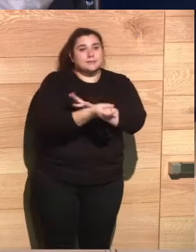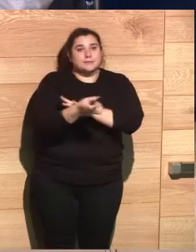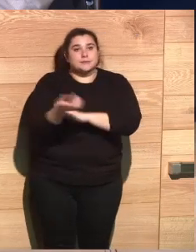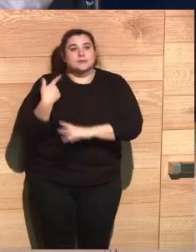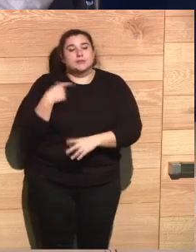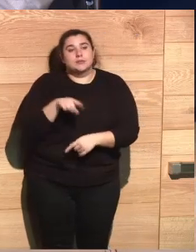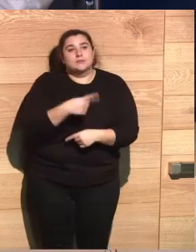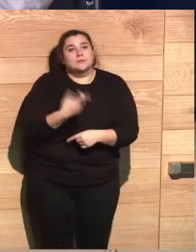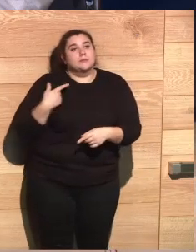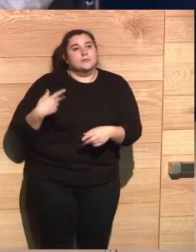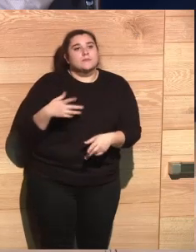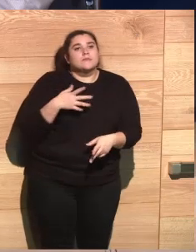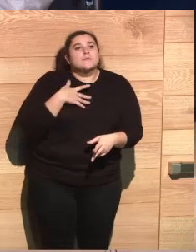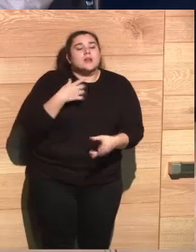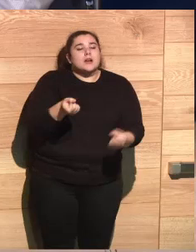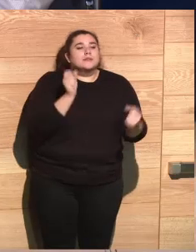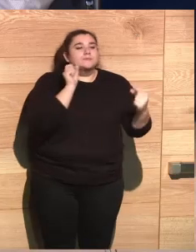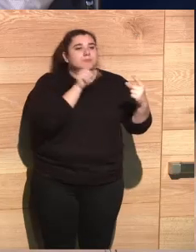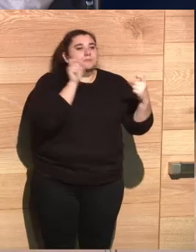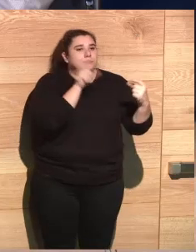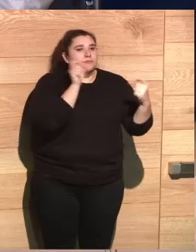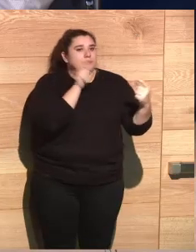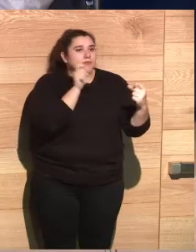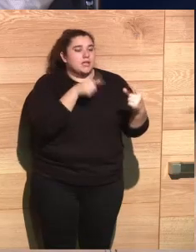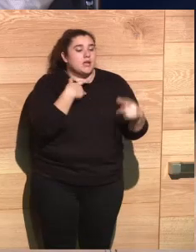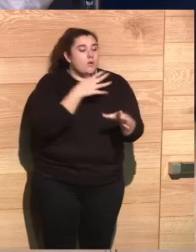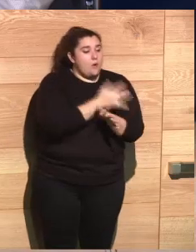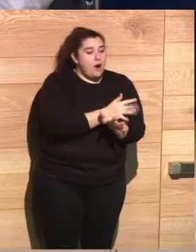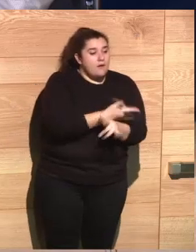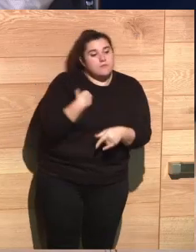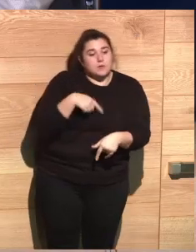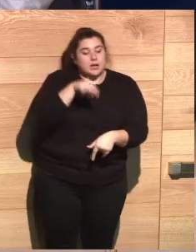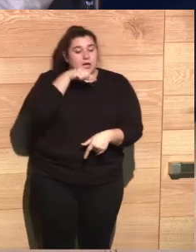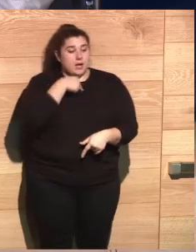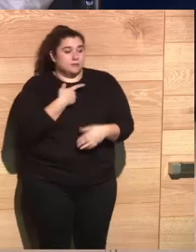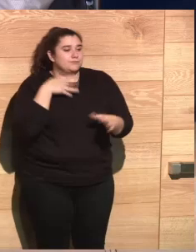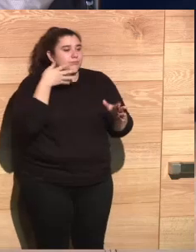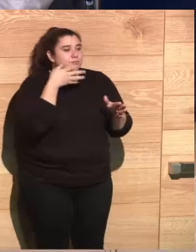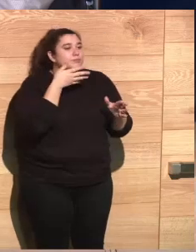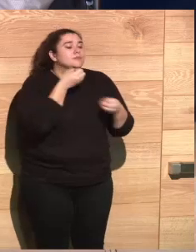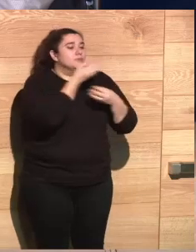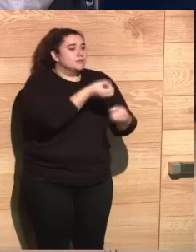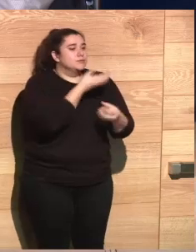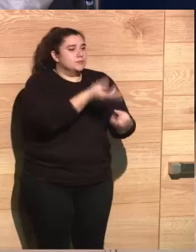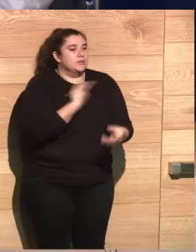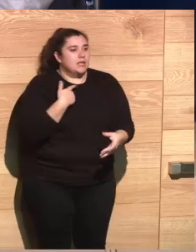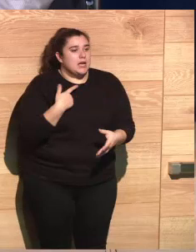esas cosas, ¿no? Es decir, el feedback que tú recibes del juego y que el juego recibe de ti es inmediato,